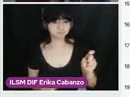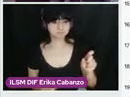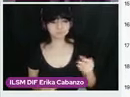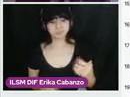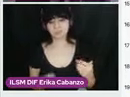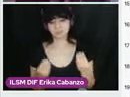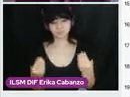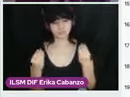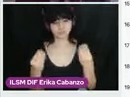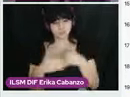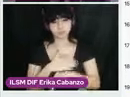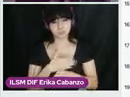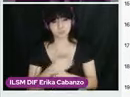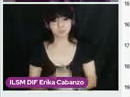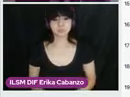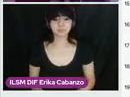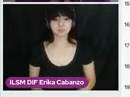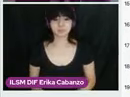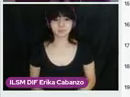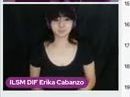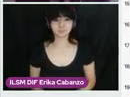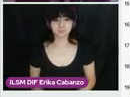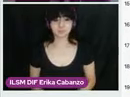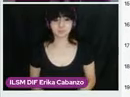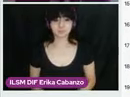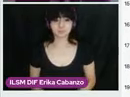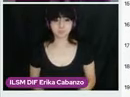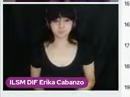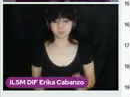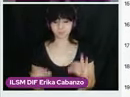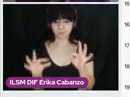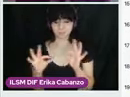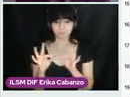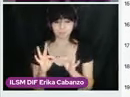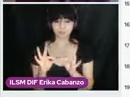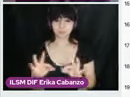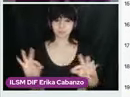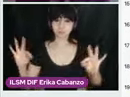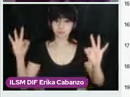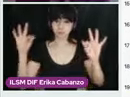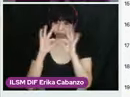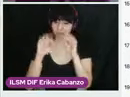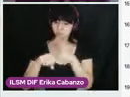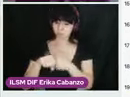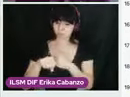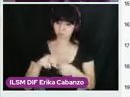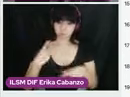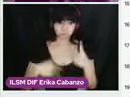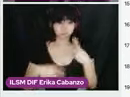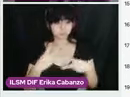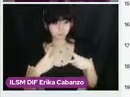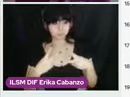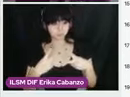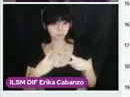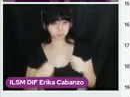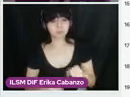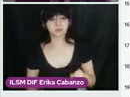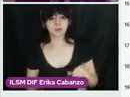Idealmente, bueno, puntos clave, si hay que hacer si un paciente acude con nosotros por acúfeno, ¿sí? Si es un